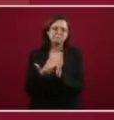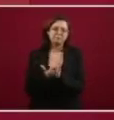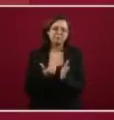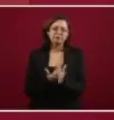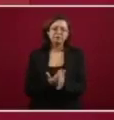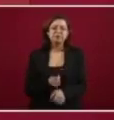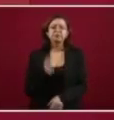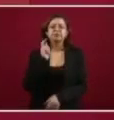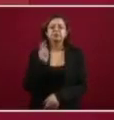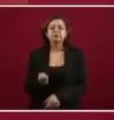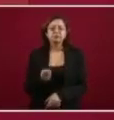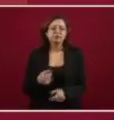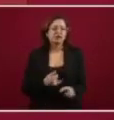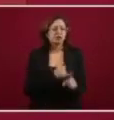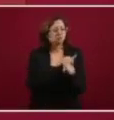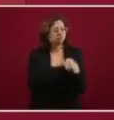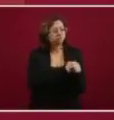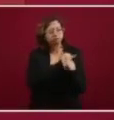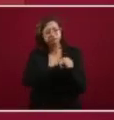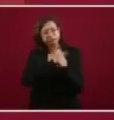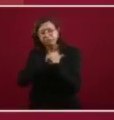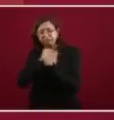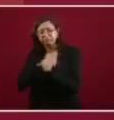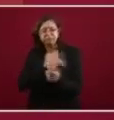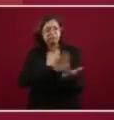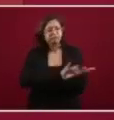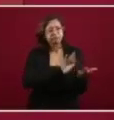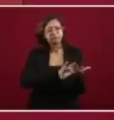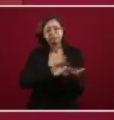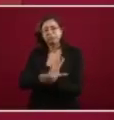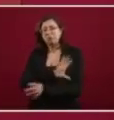recoger toda la información para ver las causas y